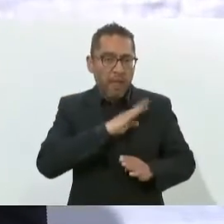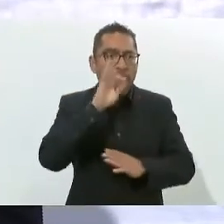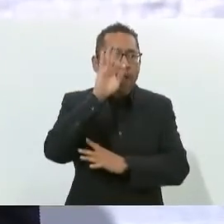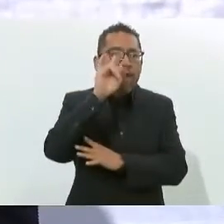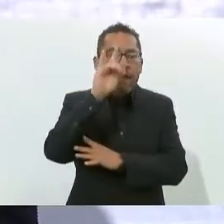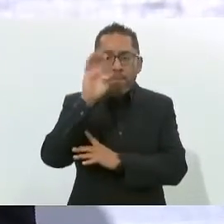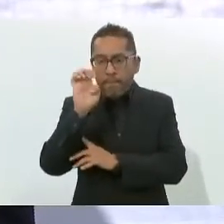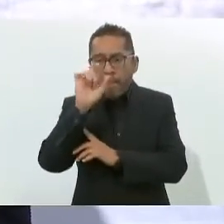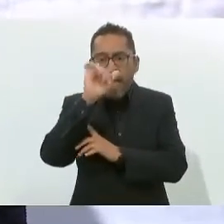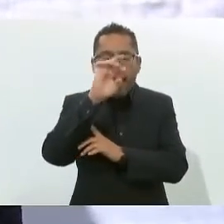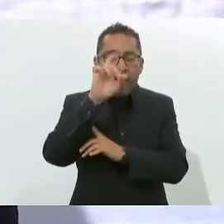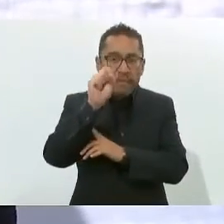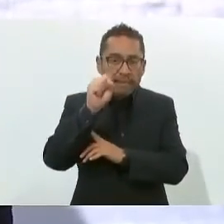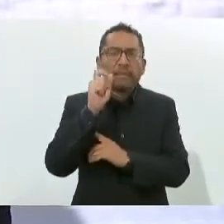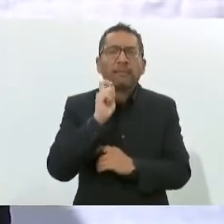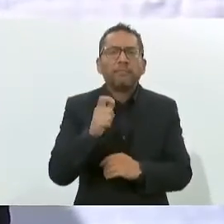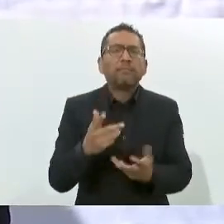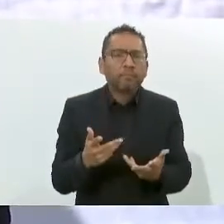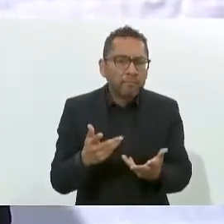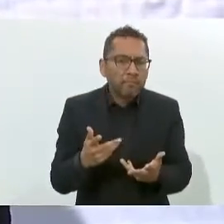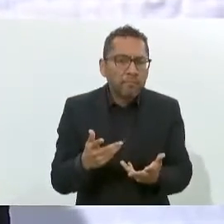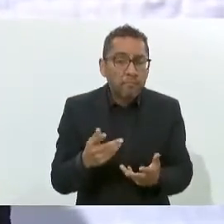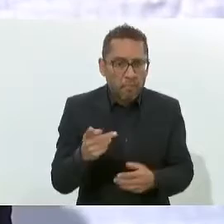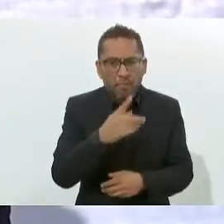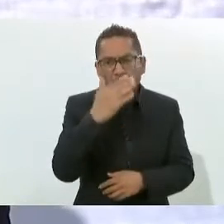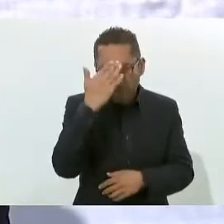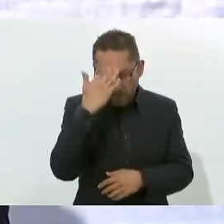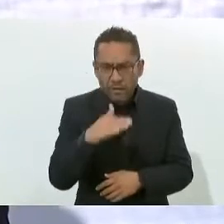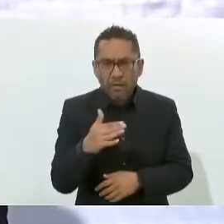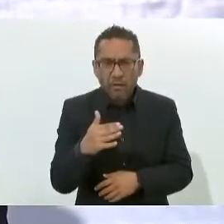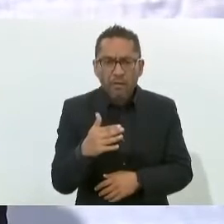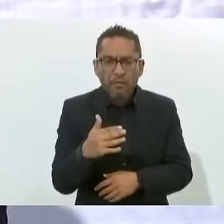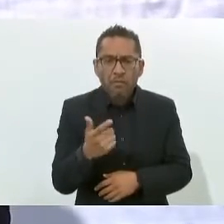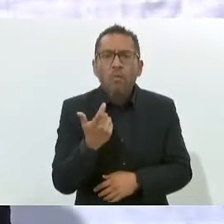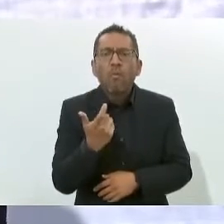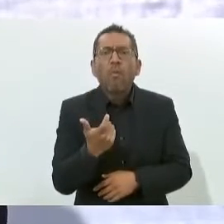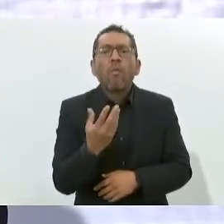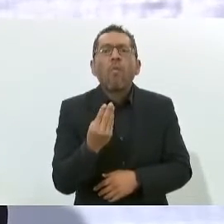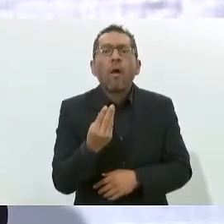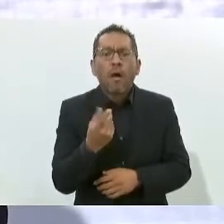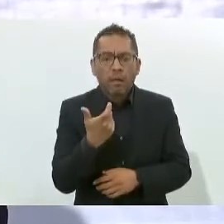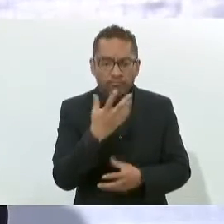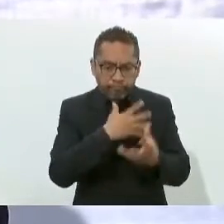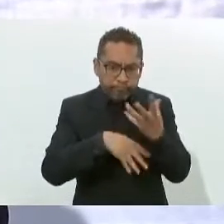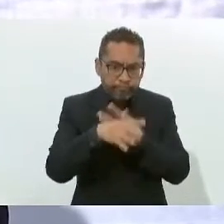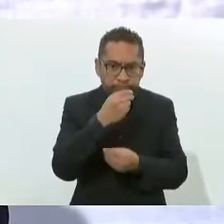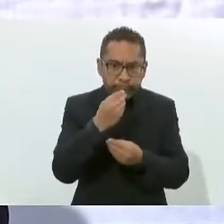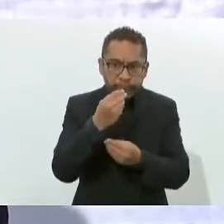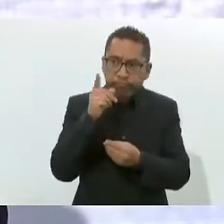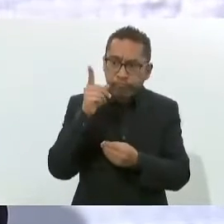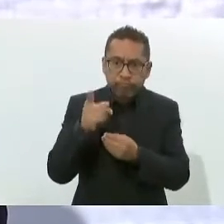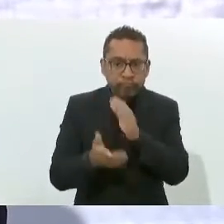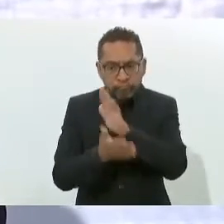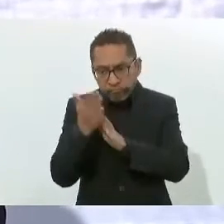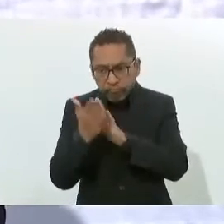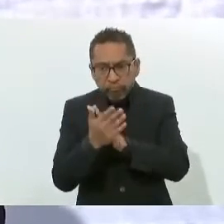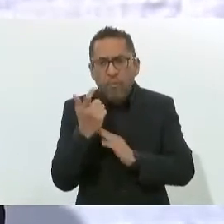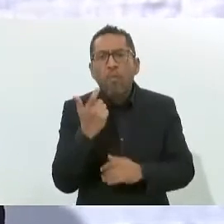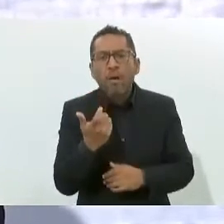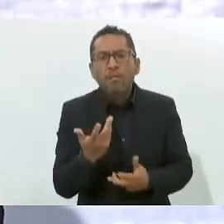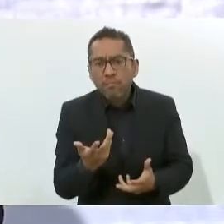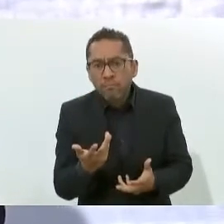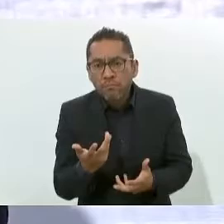Ángeles. ¿Saben cuánto va a significar en inversión ese nuevo aeropuerto?